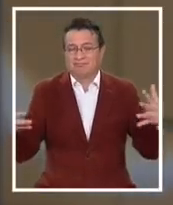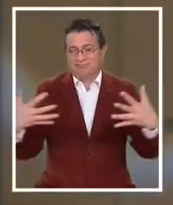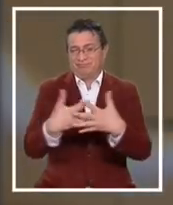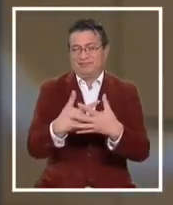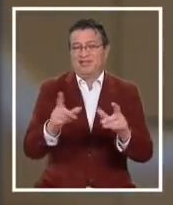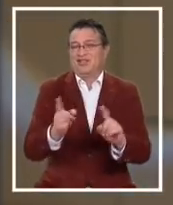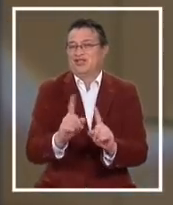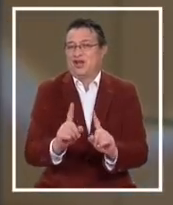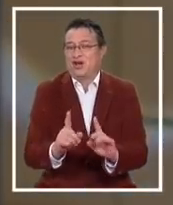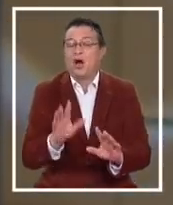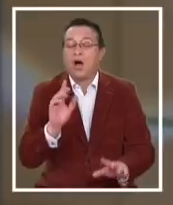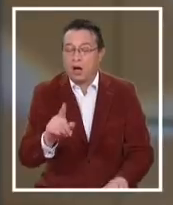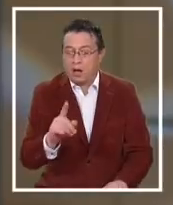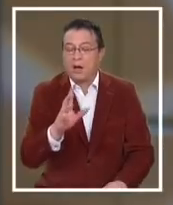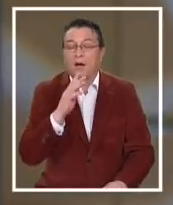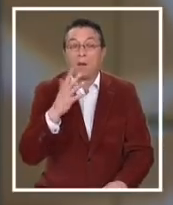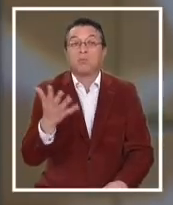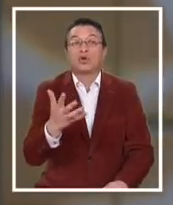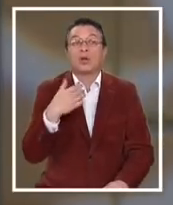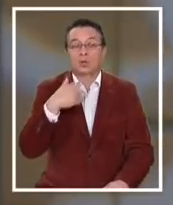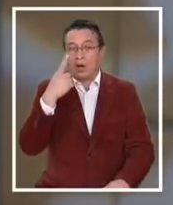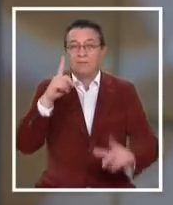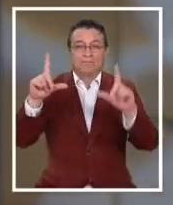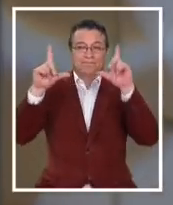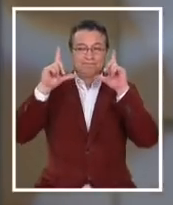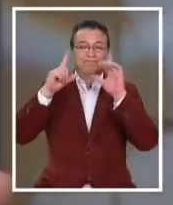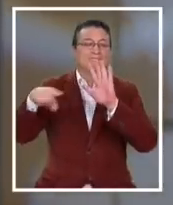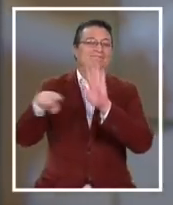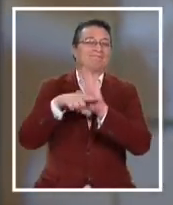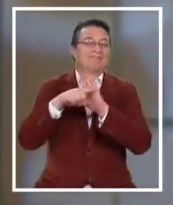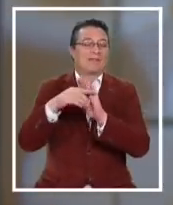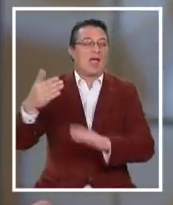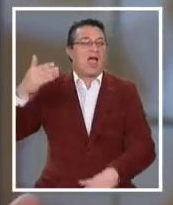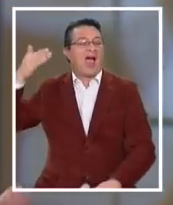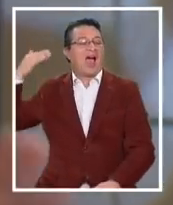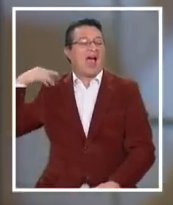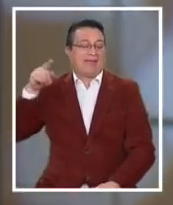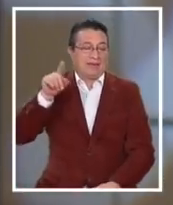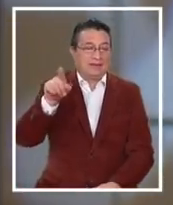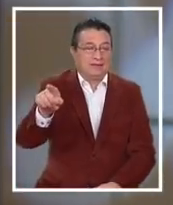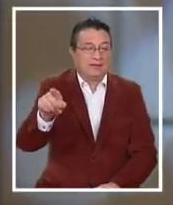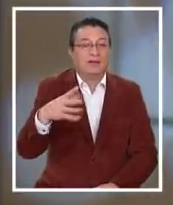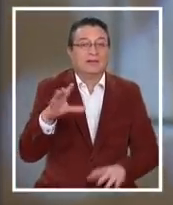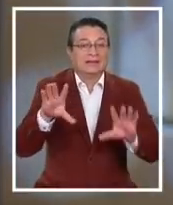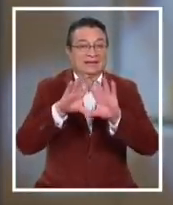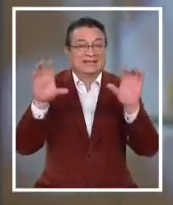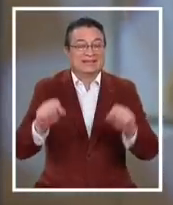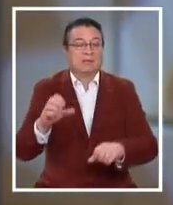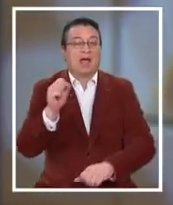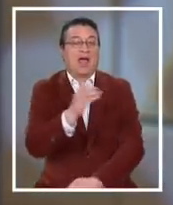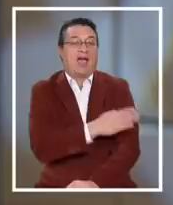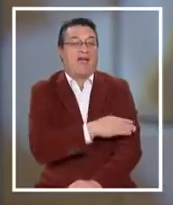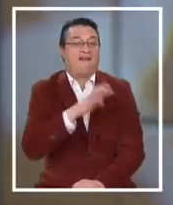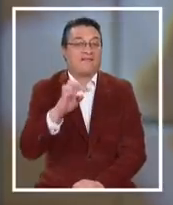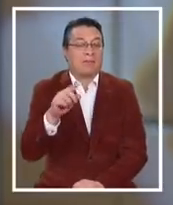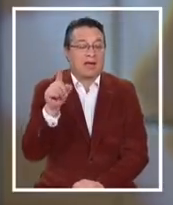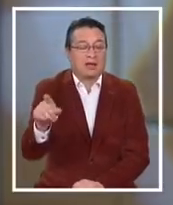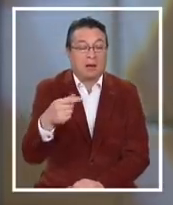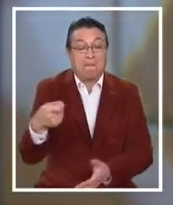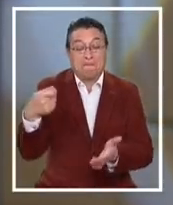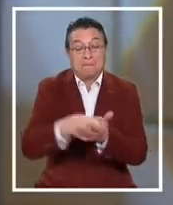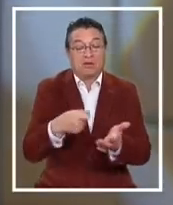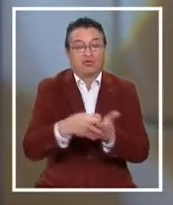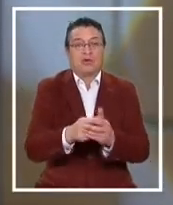mezcla. No, pero es que está mezclado porque hay un desprestigio evidente que venía de mucho antes, de un sistema previsional que entrega